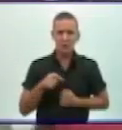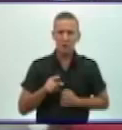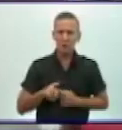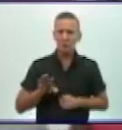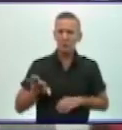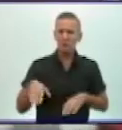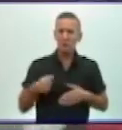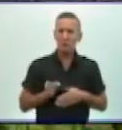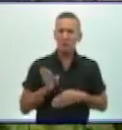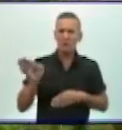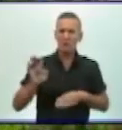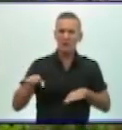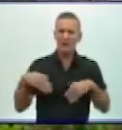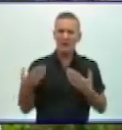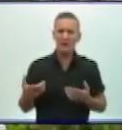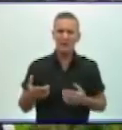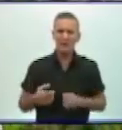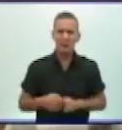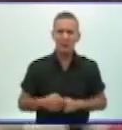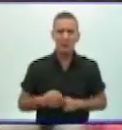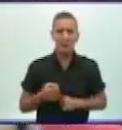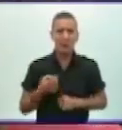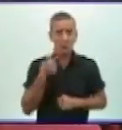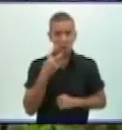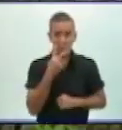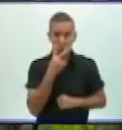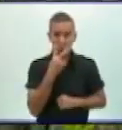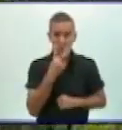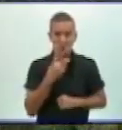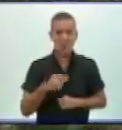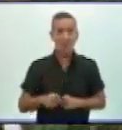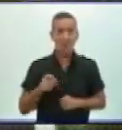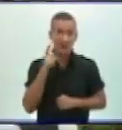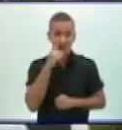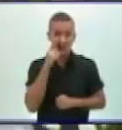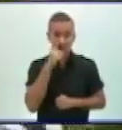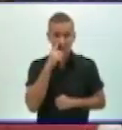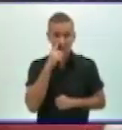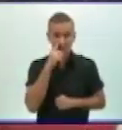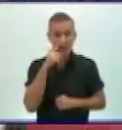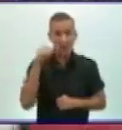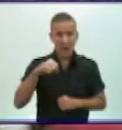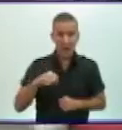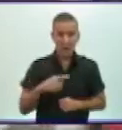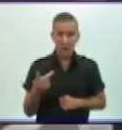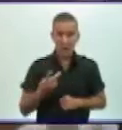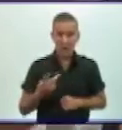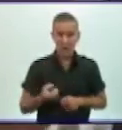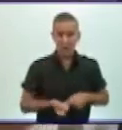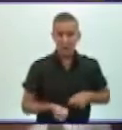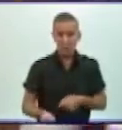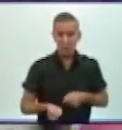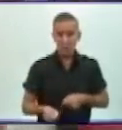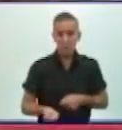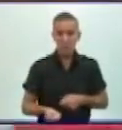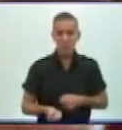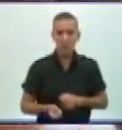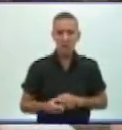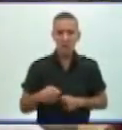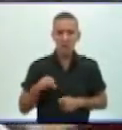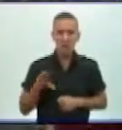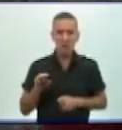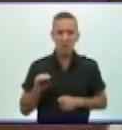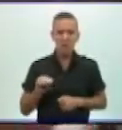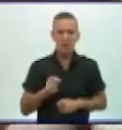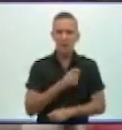Con una novela coreana que me tiene loco. No, de eso nada. ¿Qué tú dices? Que nos toca la limpieza a las 2. No, ya yo le dije a la profe que conmigo no cuenta para eso. Mija,